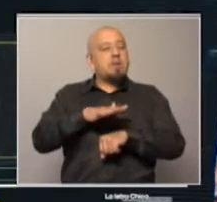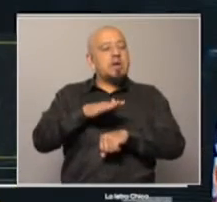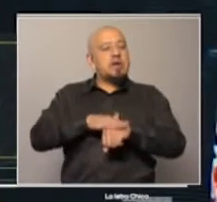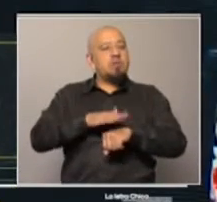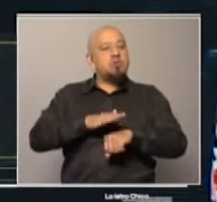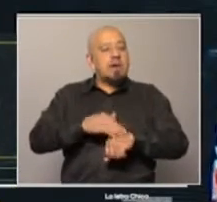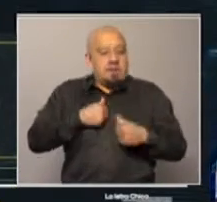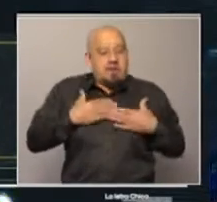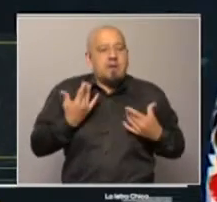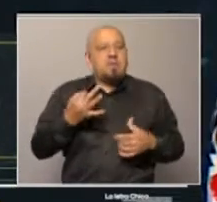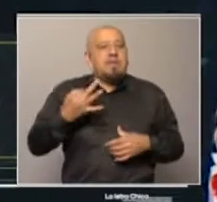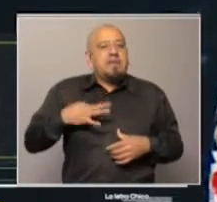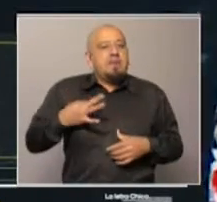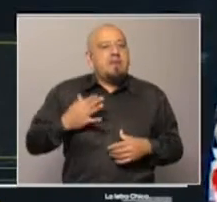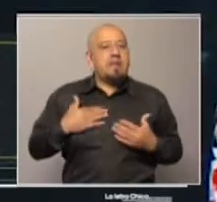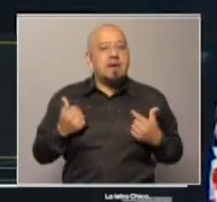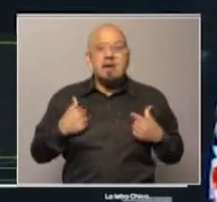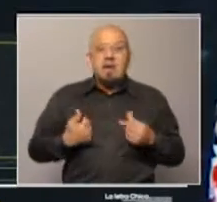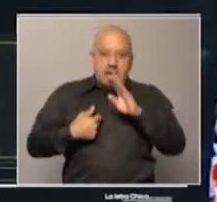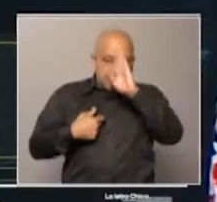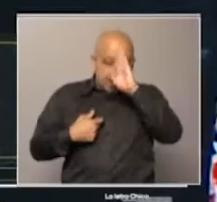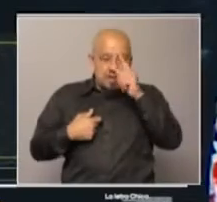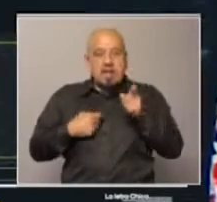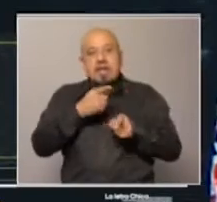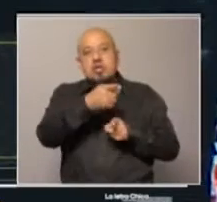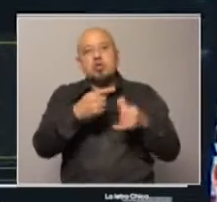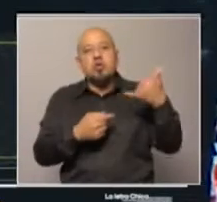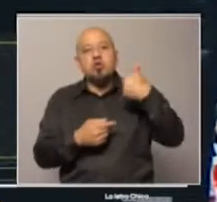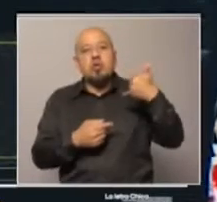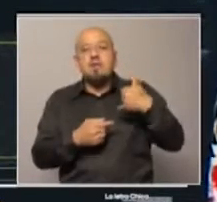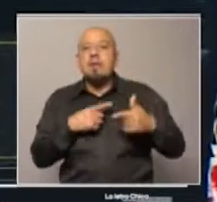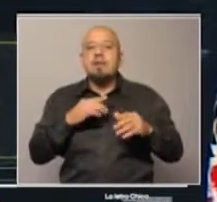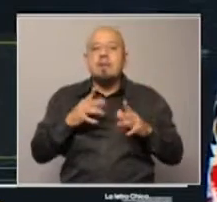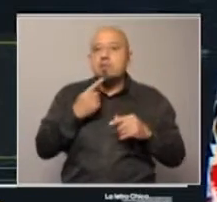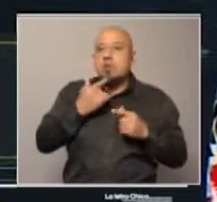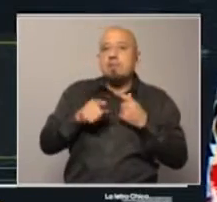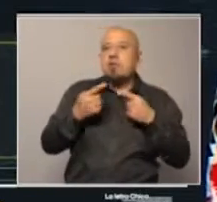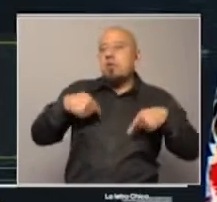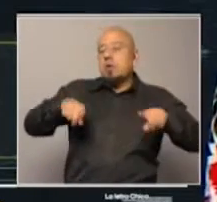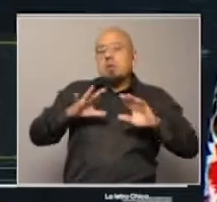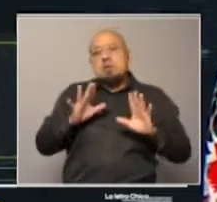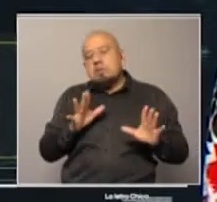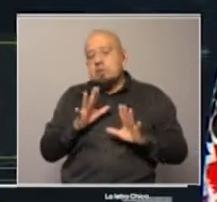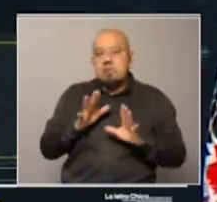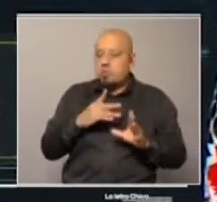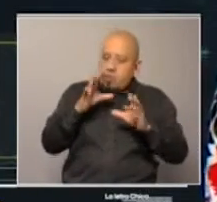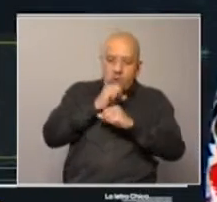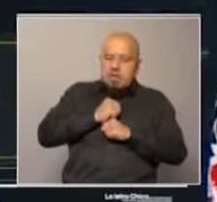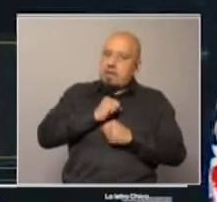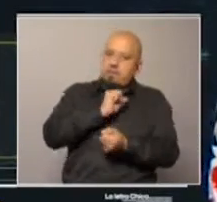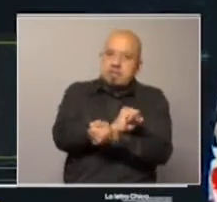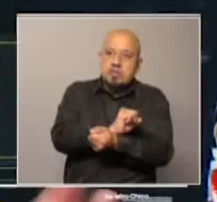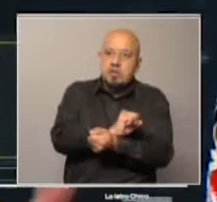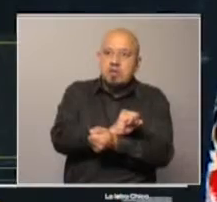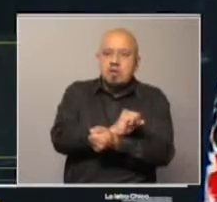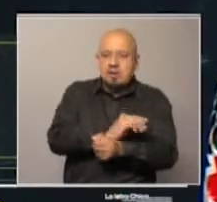del propio bote, ¿no? Del propio barco. Aprendí a partir de lo que contaban ellos, la expresión le pesa la cana, ¿no? Cuando alguno de ellos estaba mal, uno